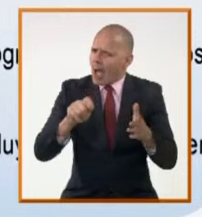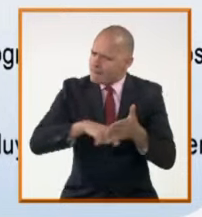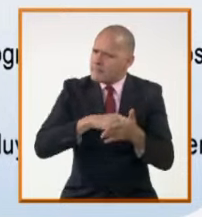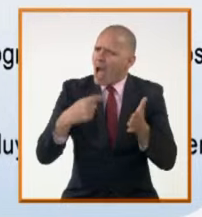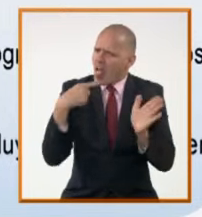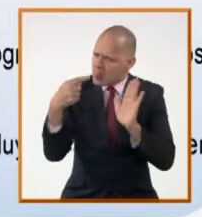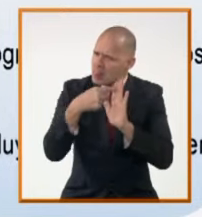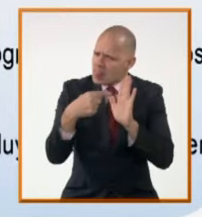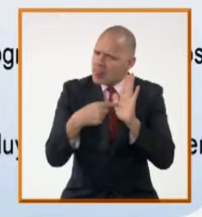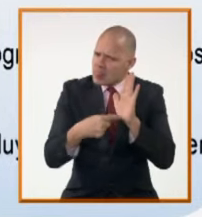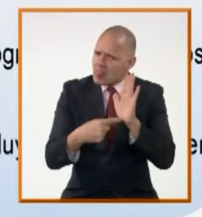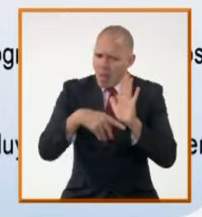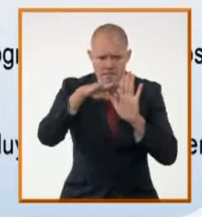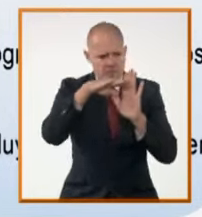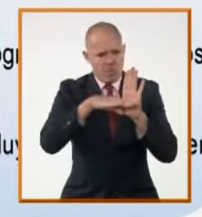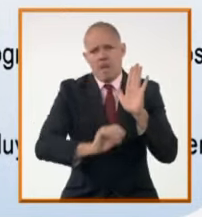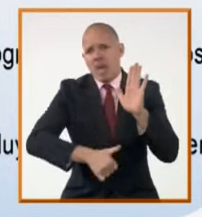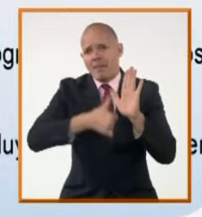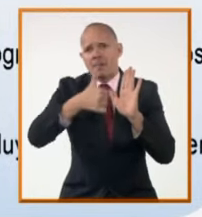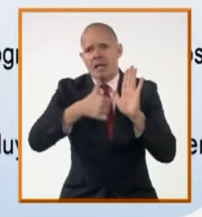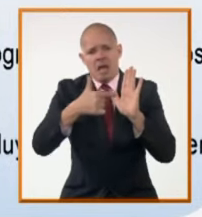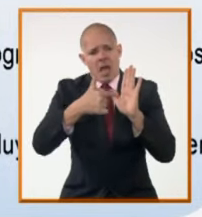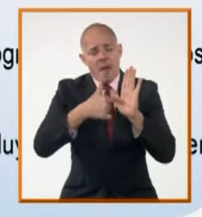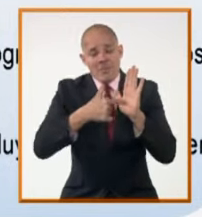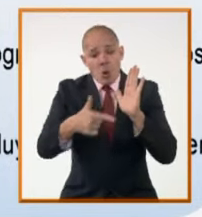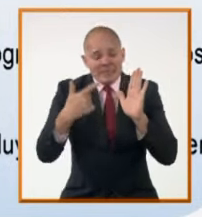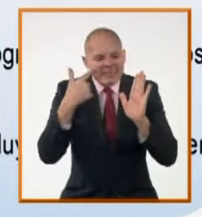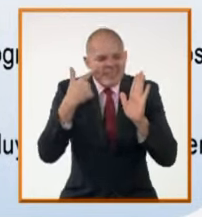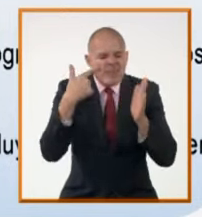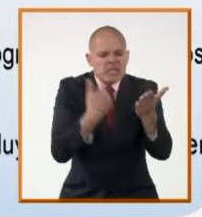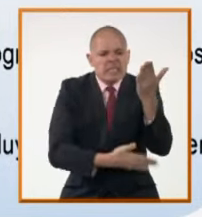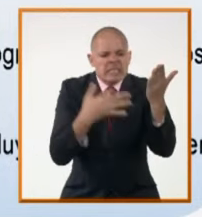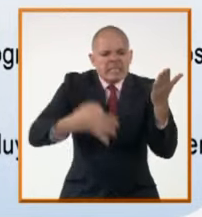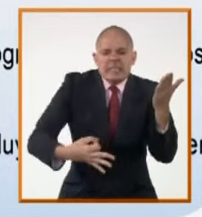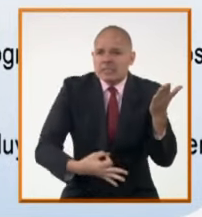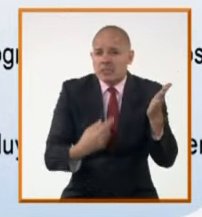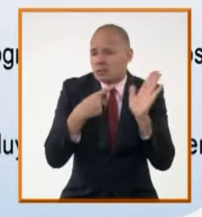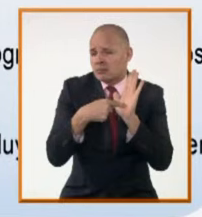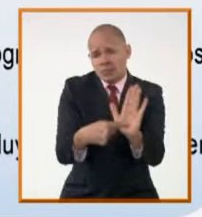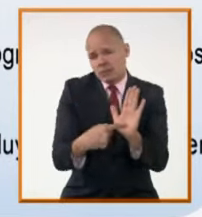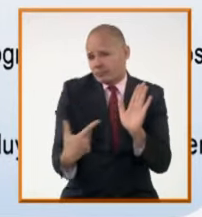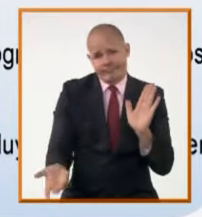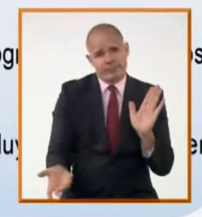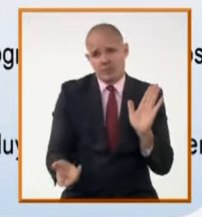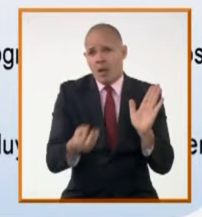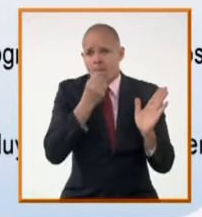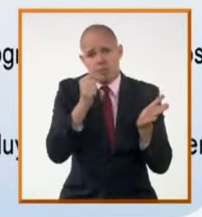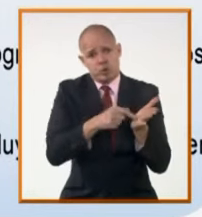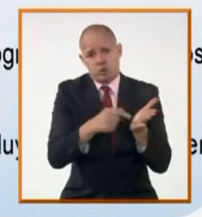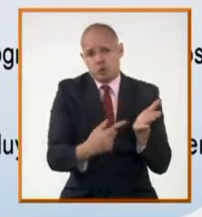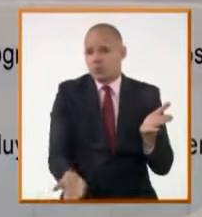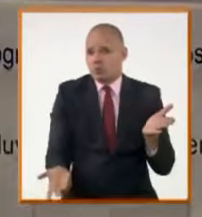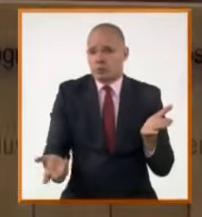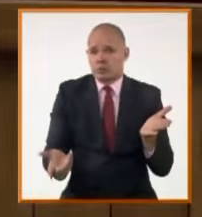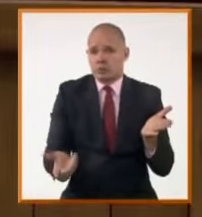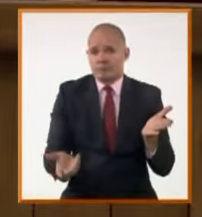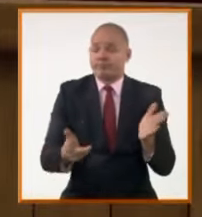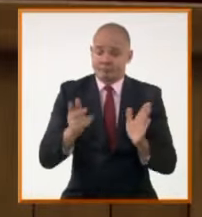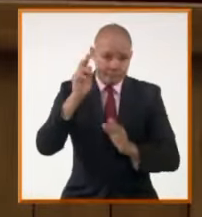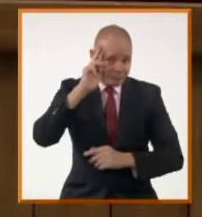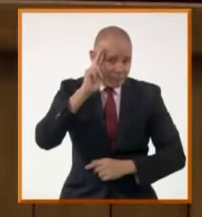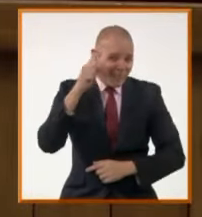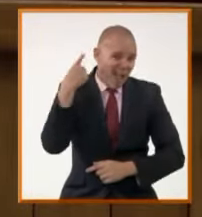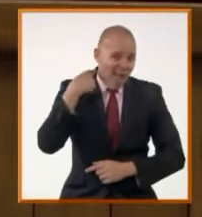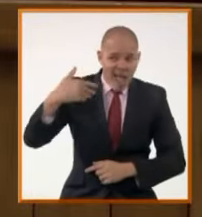al ritmo que se necesita en todos los sectores y las ramas de la economía. Recordar que desde el